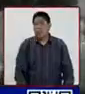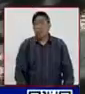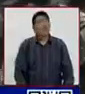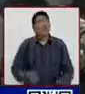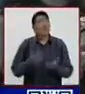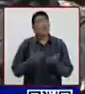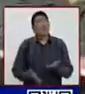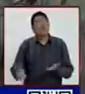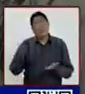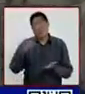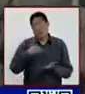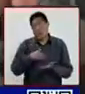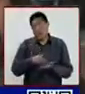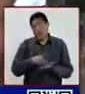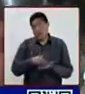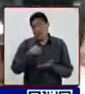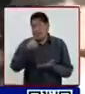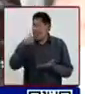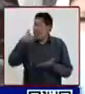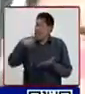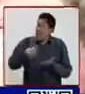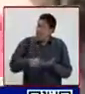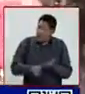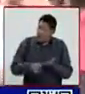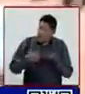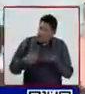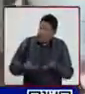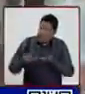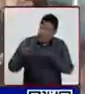Una vez más hemos dejado una reiterativa,